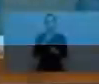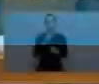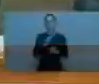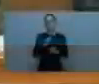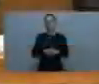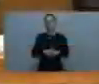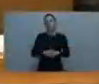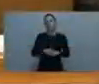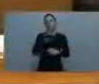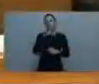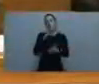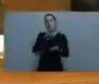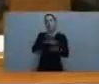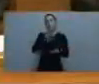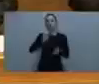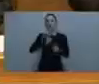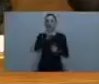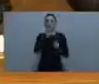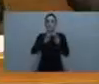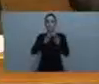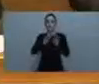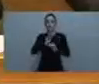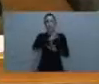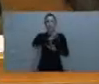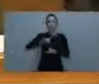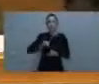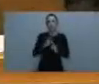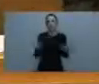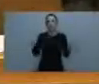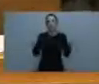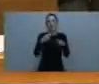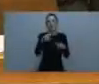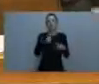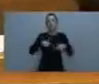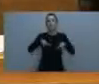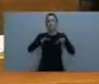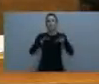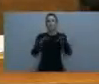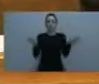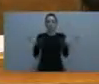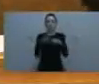la última pregunta que le corresponde formular a la portavoz del Grupo Parlamentario Popular.